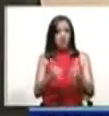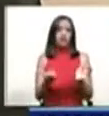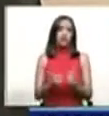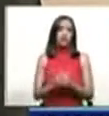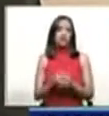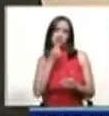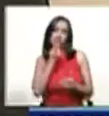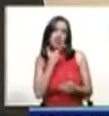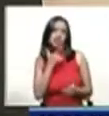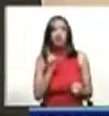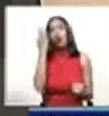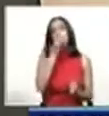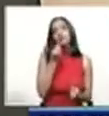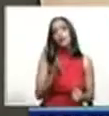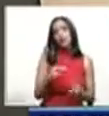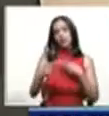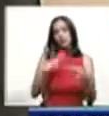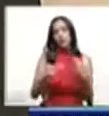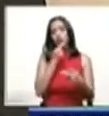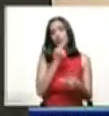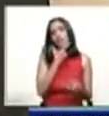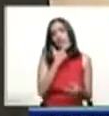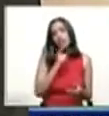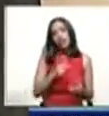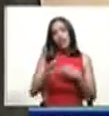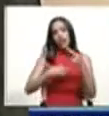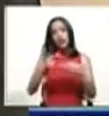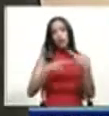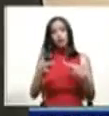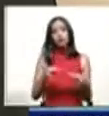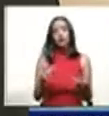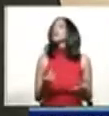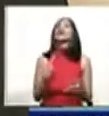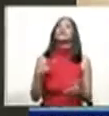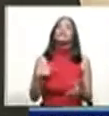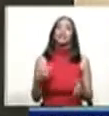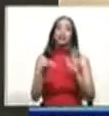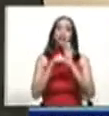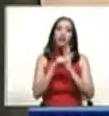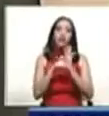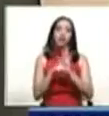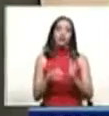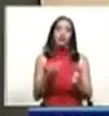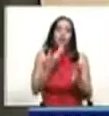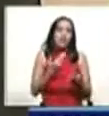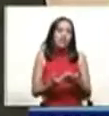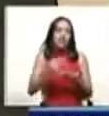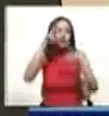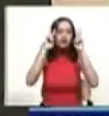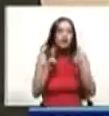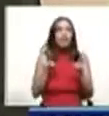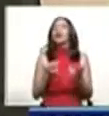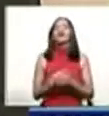bello, hermoso, porque la revolución es bonita, porque la revolución tiene condiciones, porque la revolución tiene una identidad, porque la revolución es un signo,